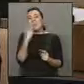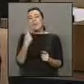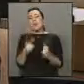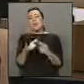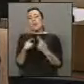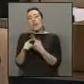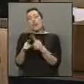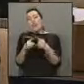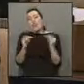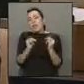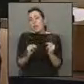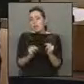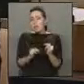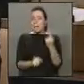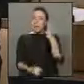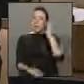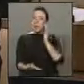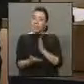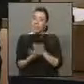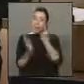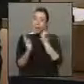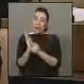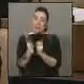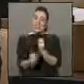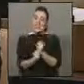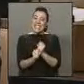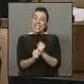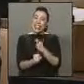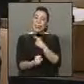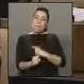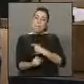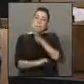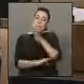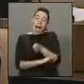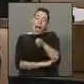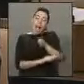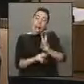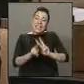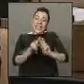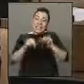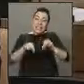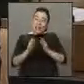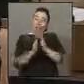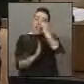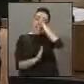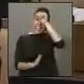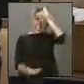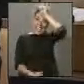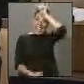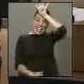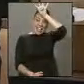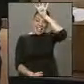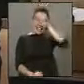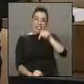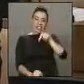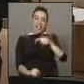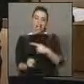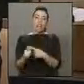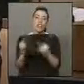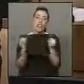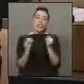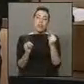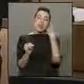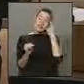de otras matrices. Pero debemos reconocer que la labor pastoral y social que realiza hoy la Iglesia Evangélica y otros credos provenientes